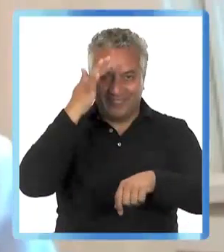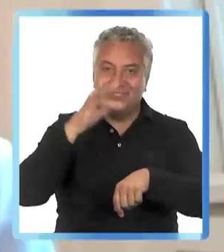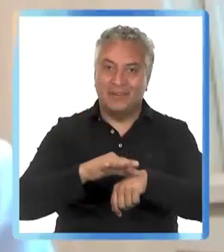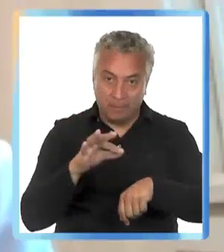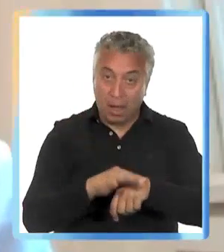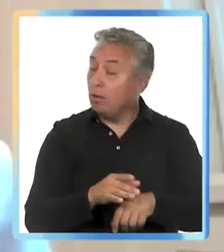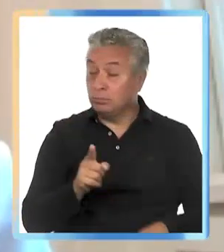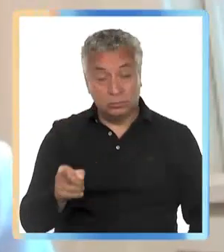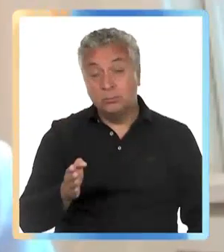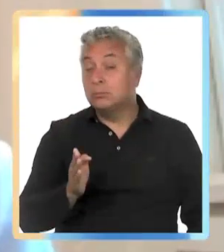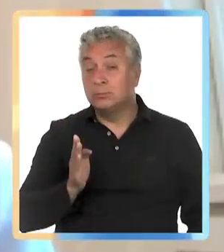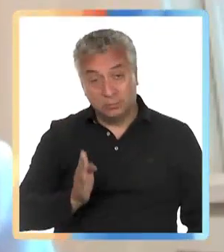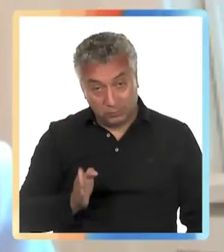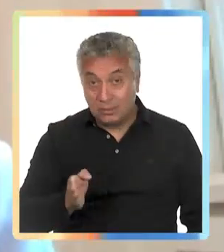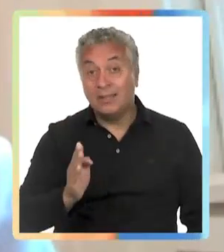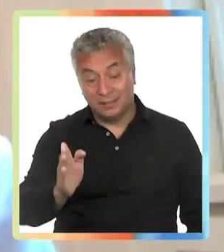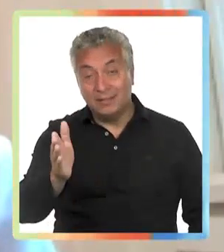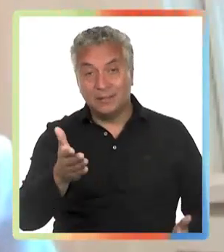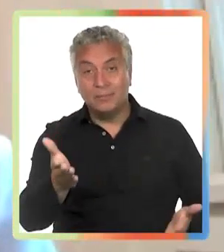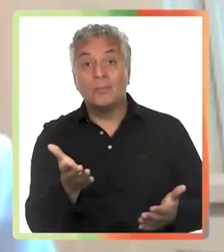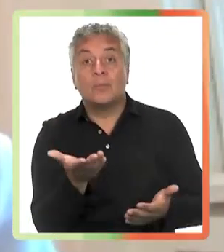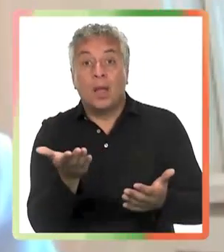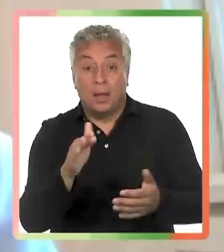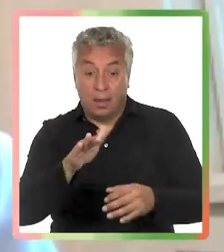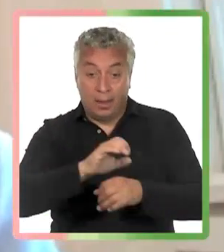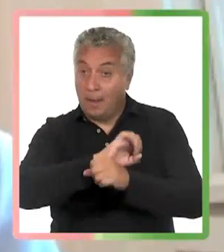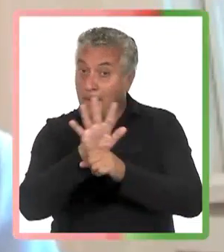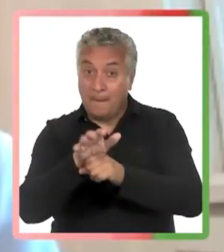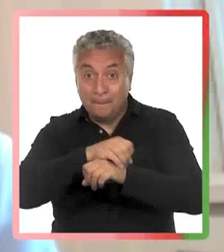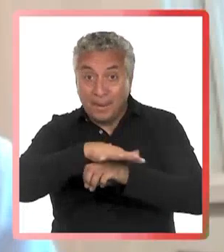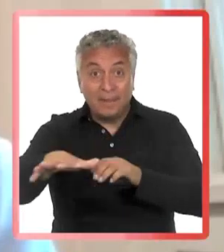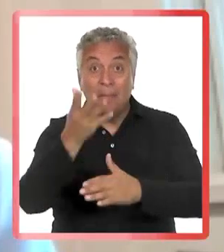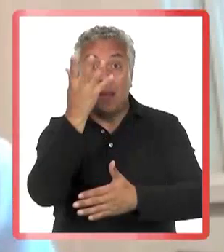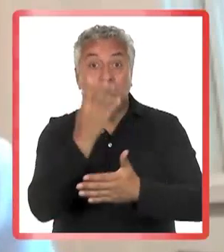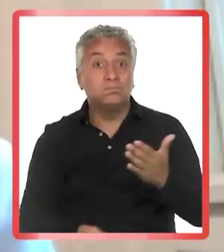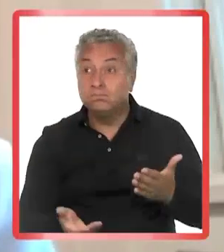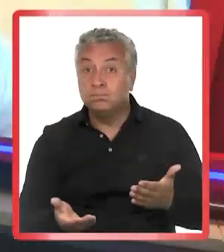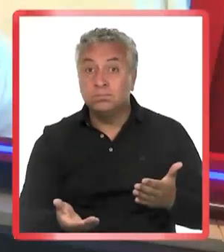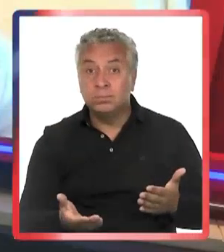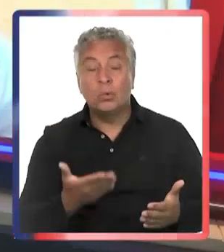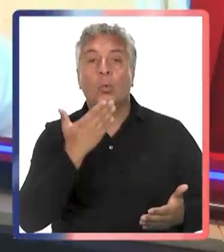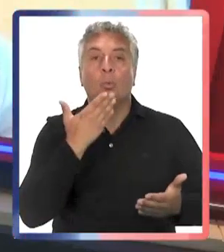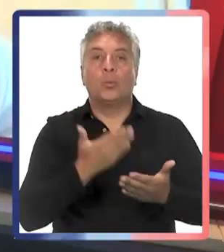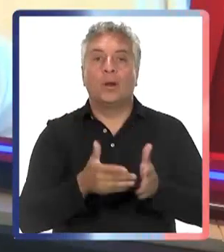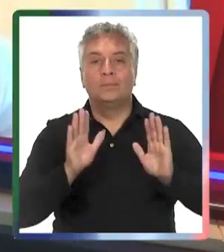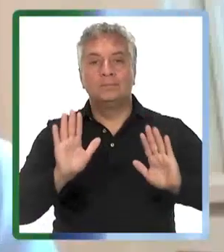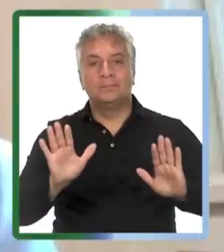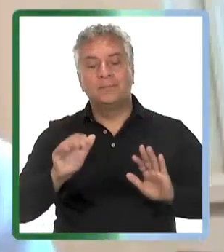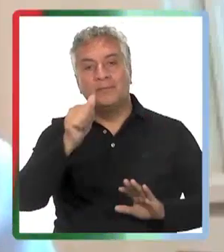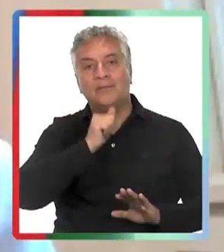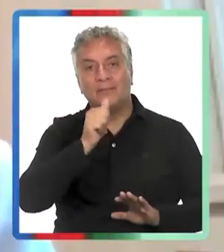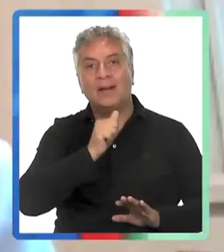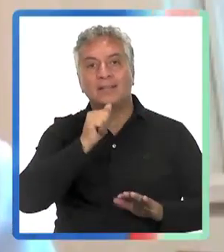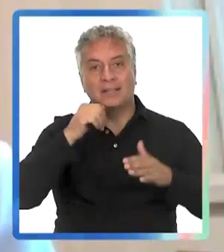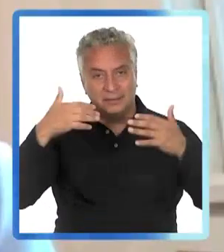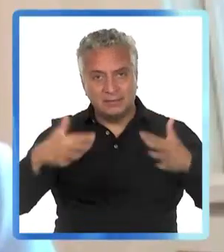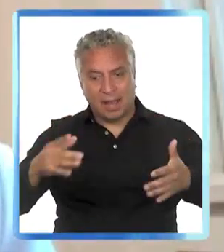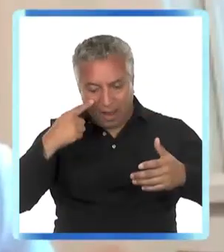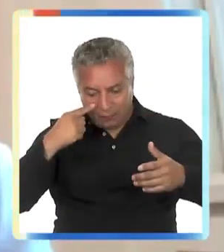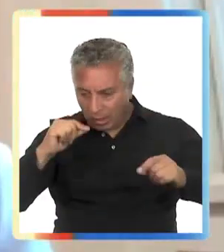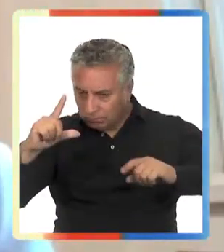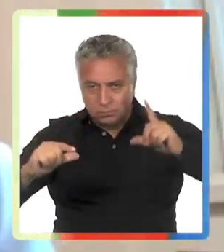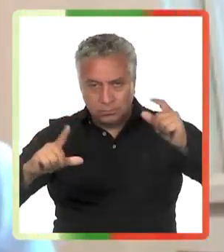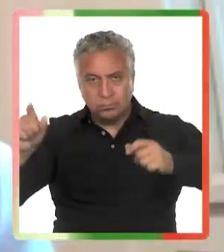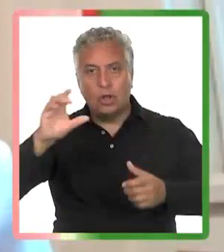Así que vamos a seguir conviviendo con y cuando se acaba la pandemia, bueno, es una definición más global que toma la Organización Mundial de la Salud,